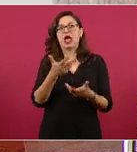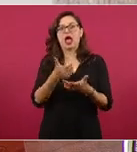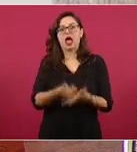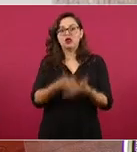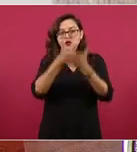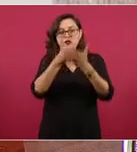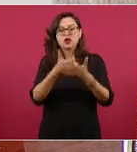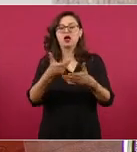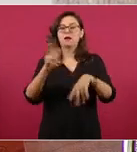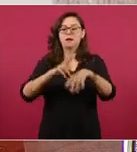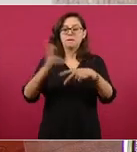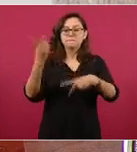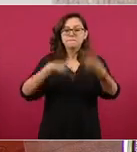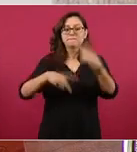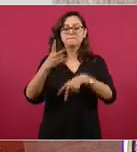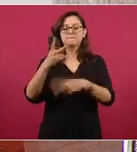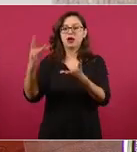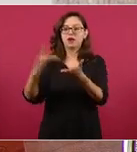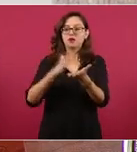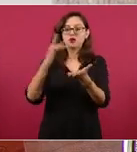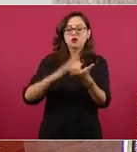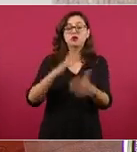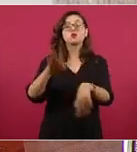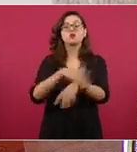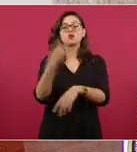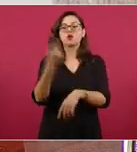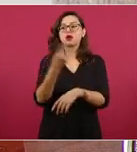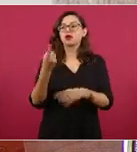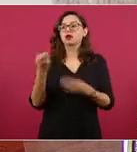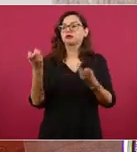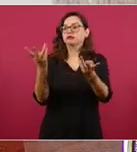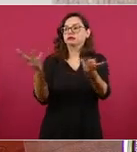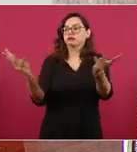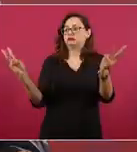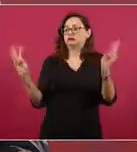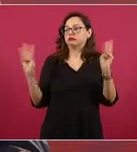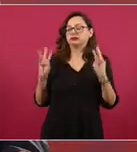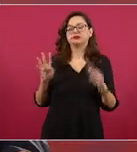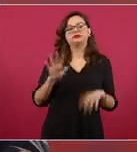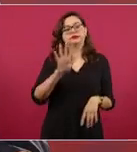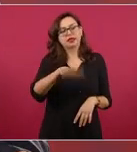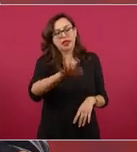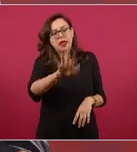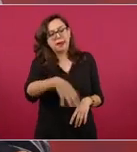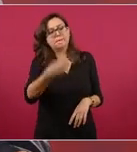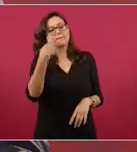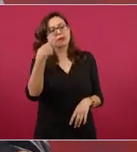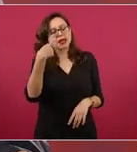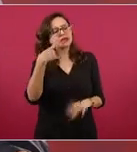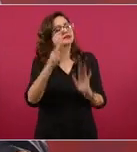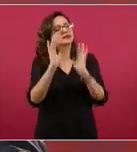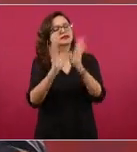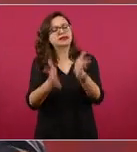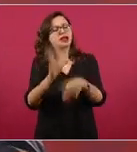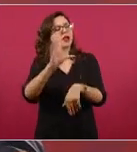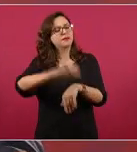no les iba a pasar nada a ellos. Les estaba ofreciendo al